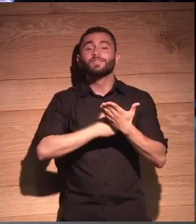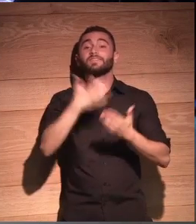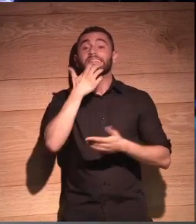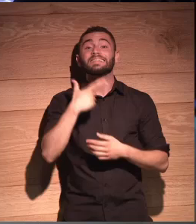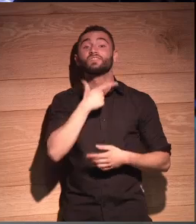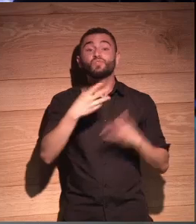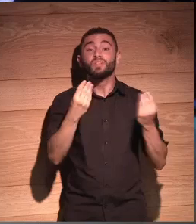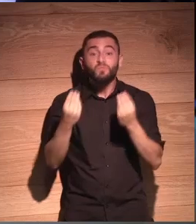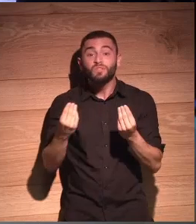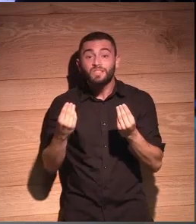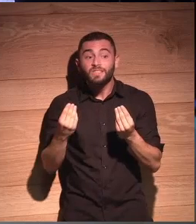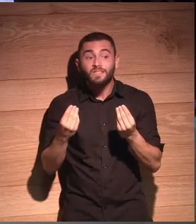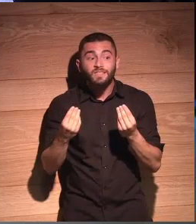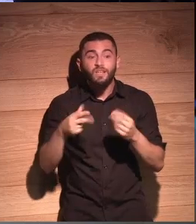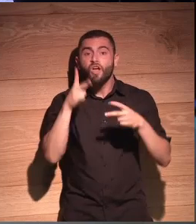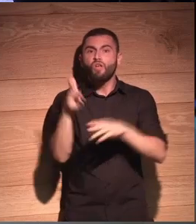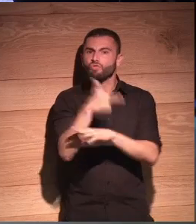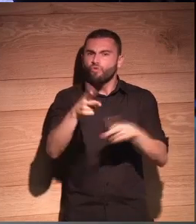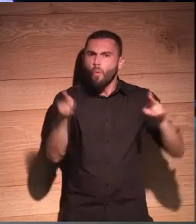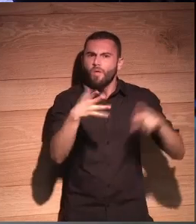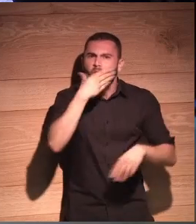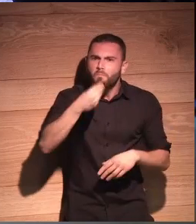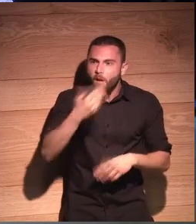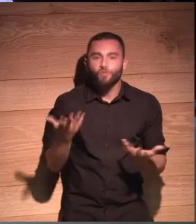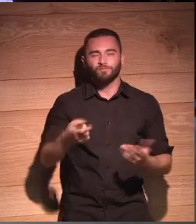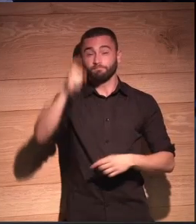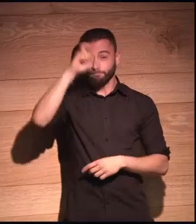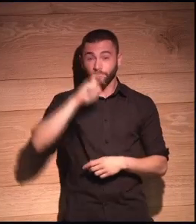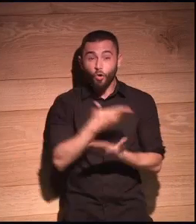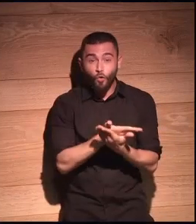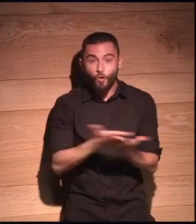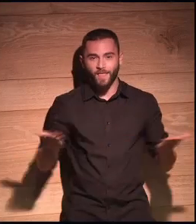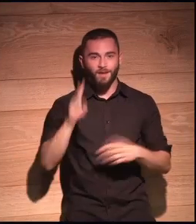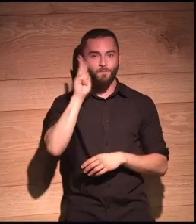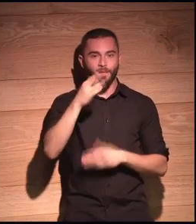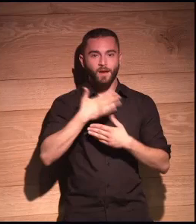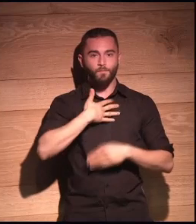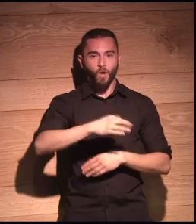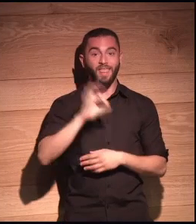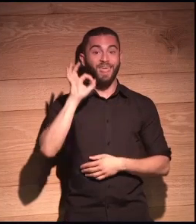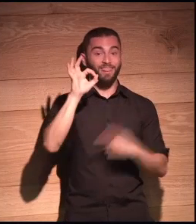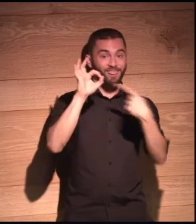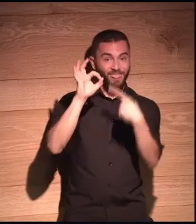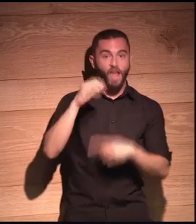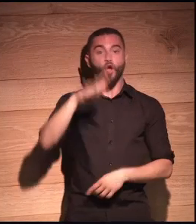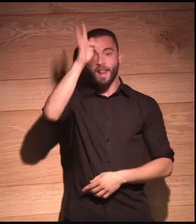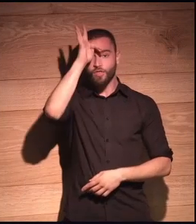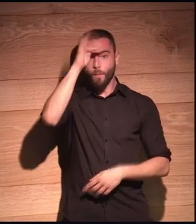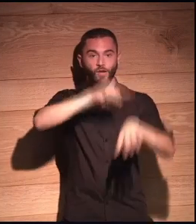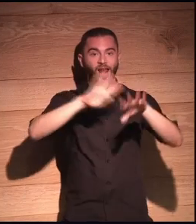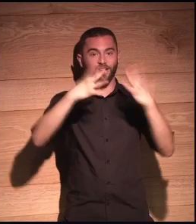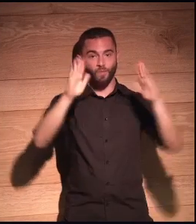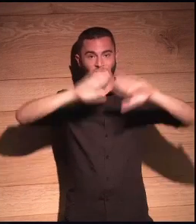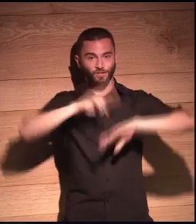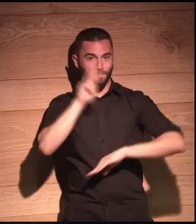si os ha gustado mucho y decís, ¿qué documental más bonito hemos visto? Pues recordaros que lo pueden ver en Cero el domingo a las 9